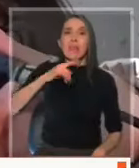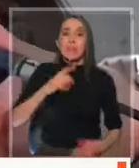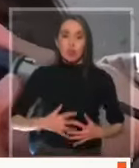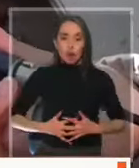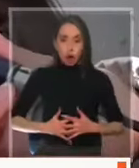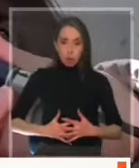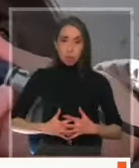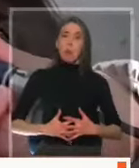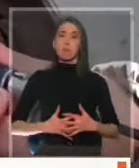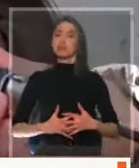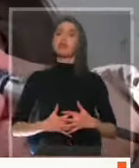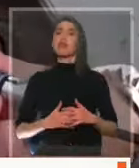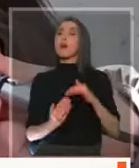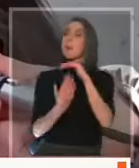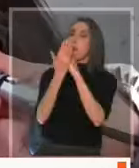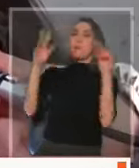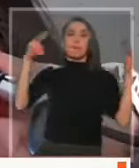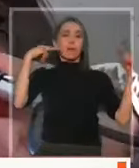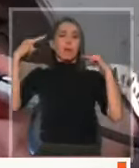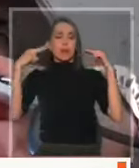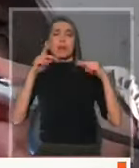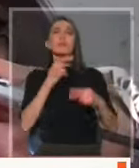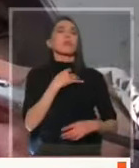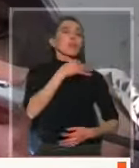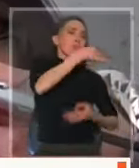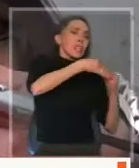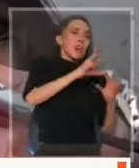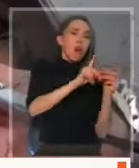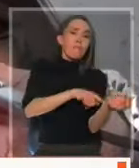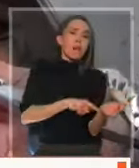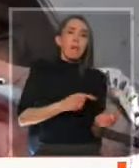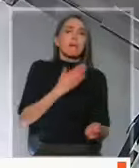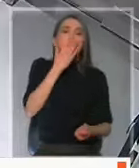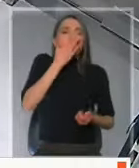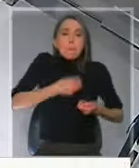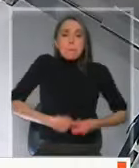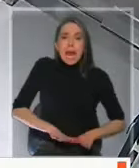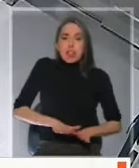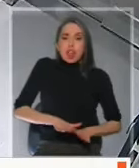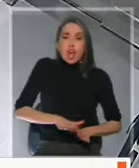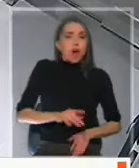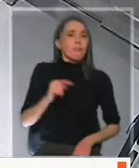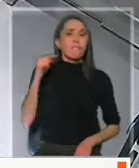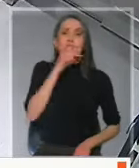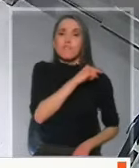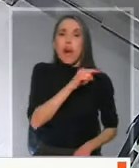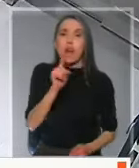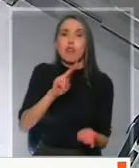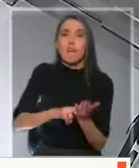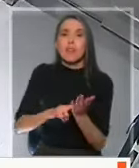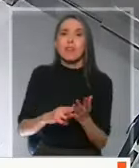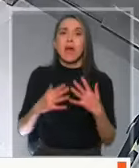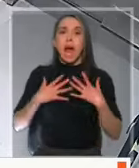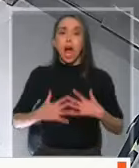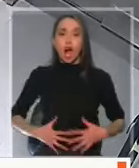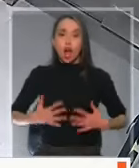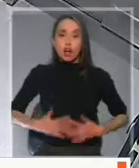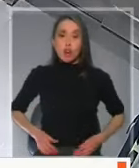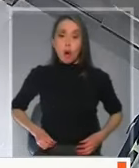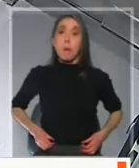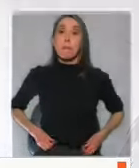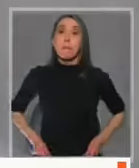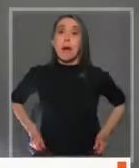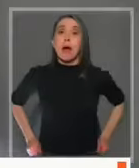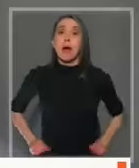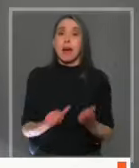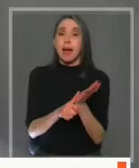lo que refirió parte de su entorno, eso no fue acreditado. Tan falso como las ropas y credenciales que utilizó para